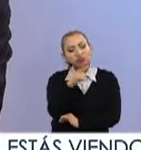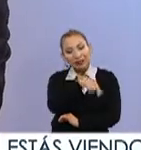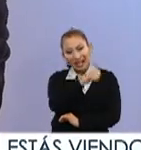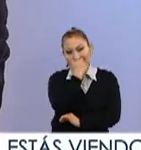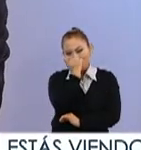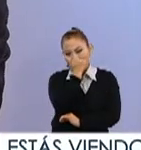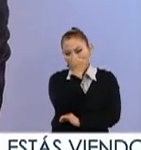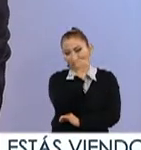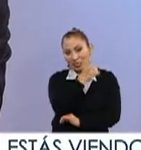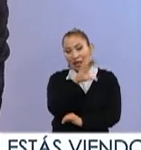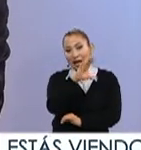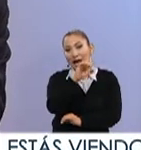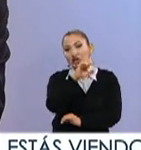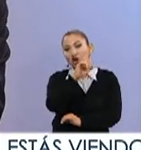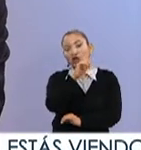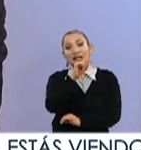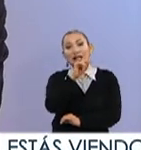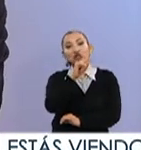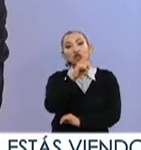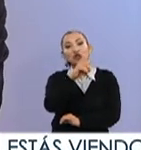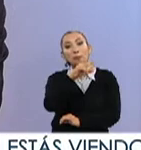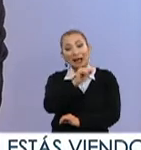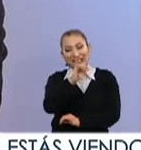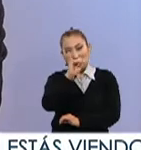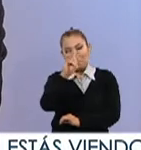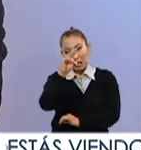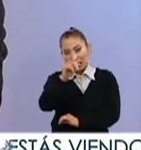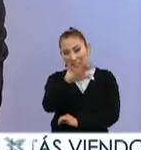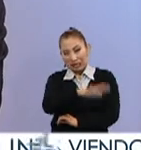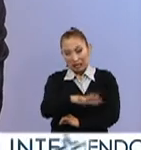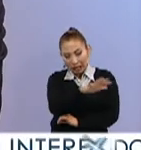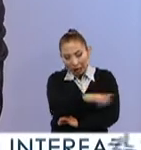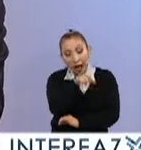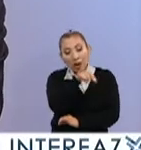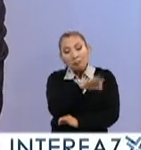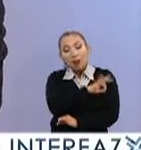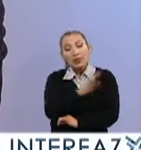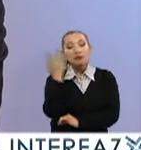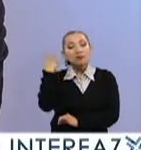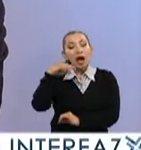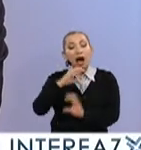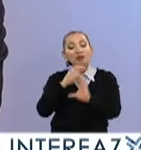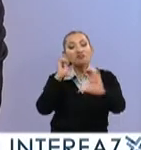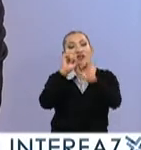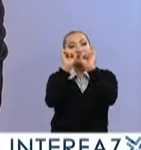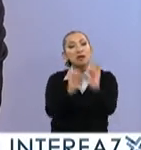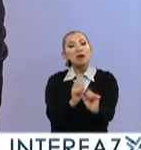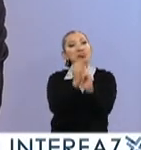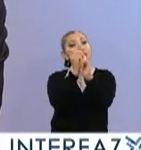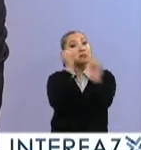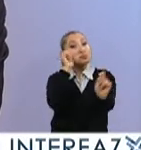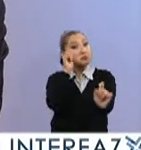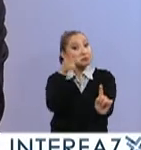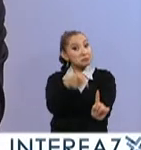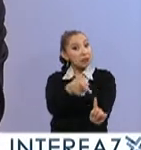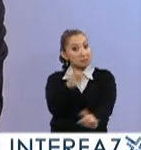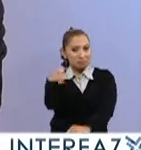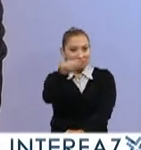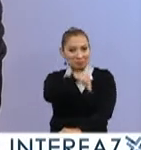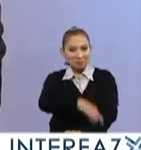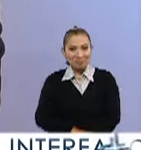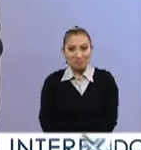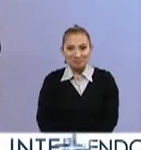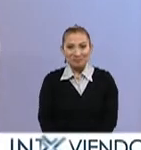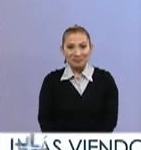los alumnos del casco de Santo Tomás del Instituto Politécnico Nacional podrán viajar en un sistema de transporte especial para